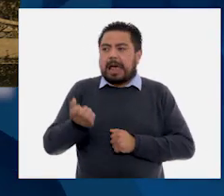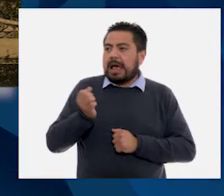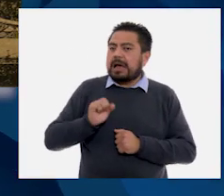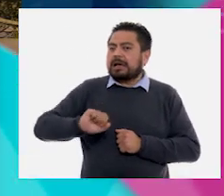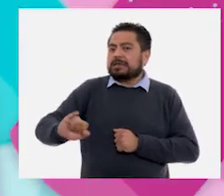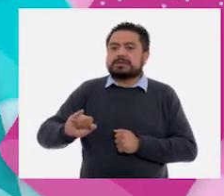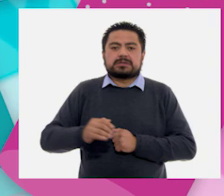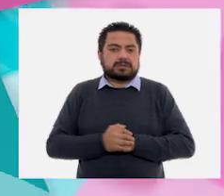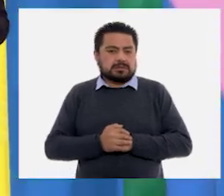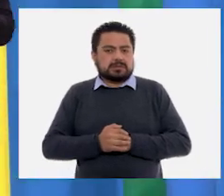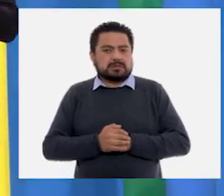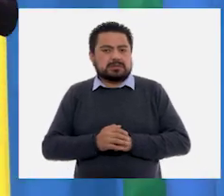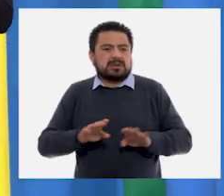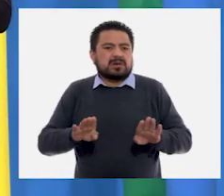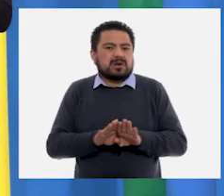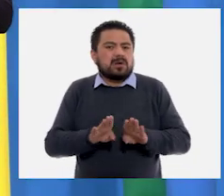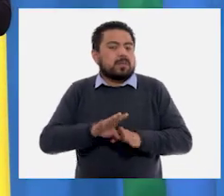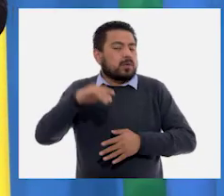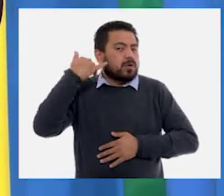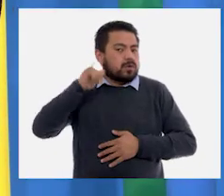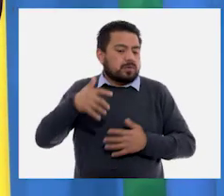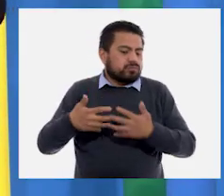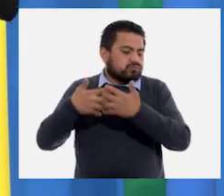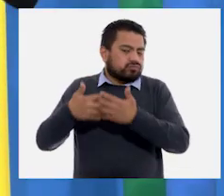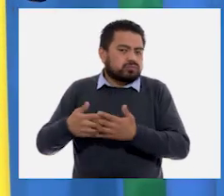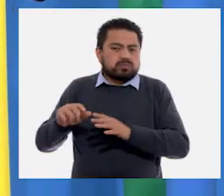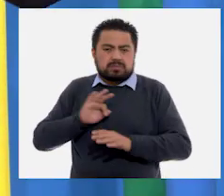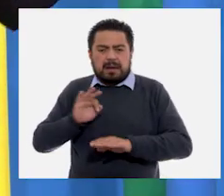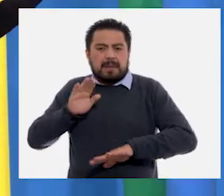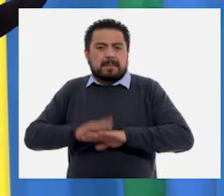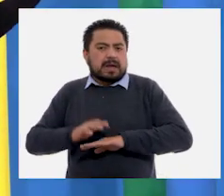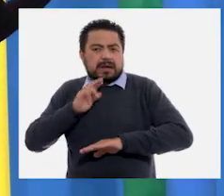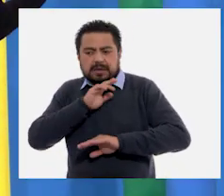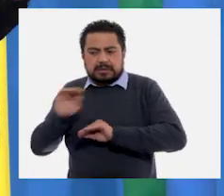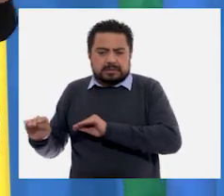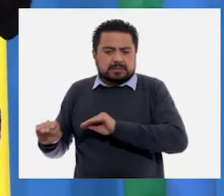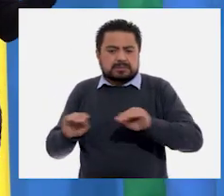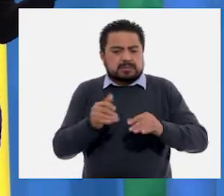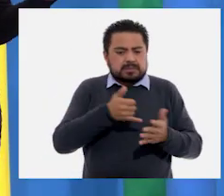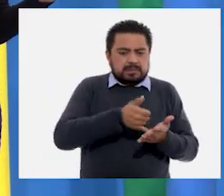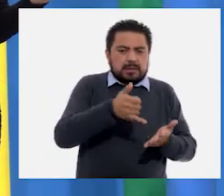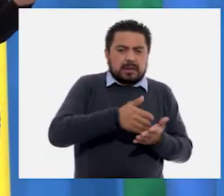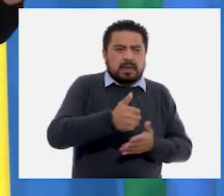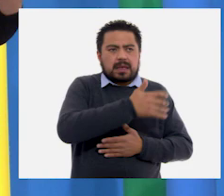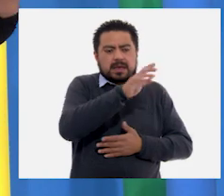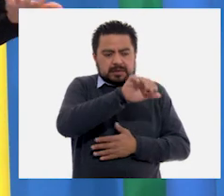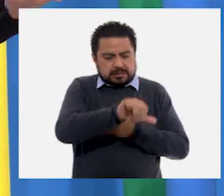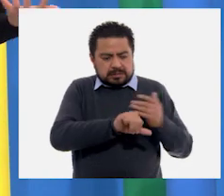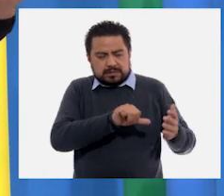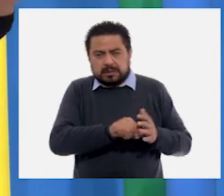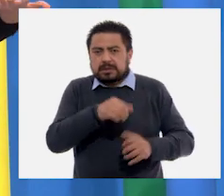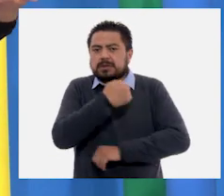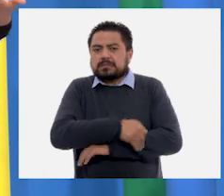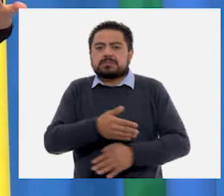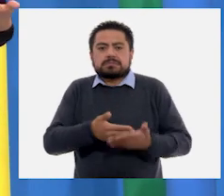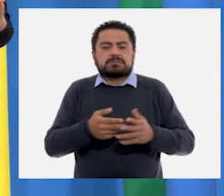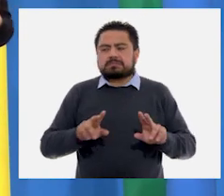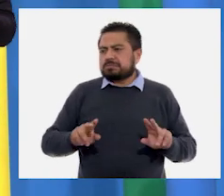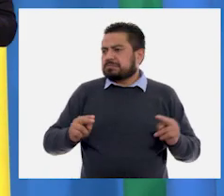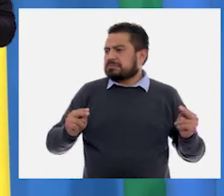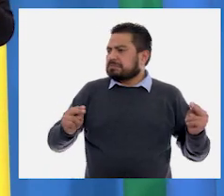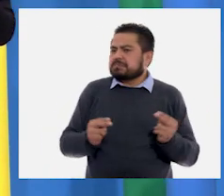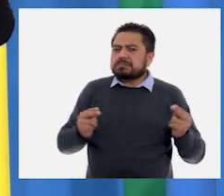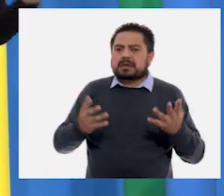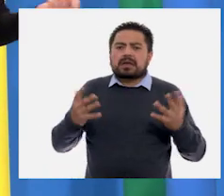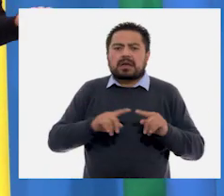las fibras de nequén que se producían en Yucatán podían llegar rápidamente a las zonas agrícolas del centro, donde el nequén era necesario para hacer